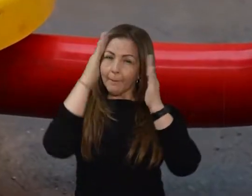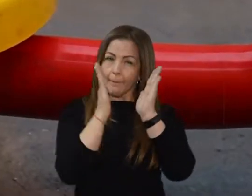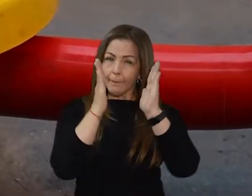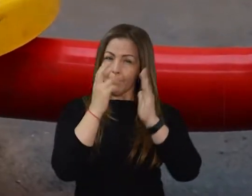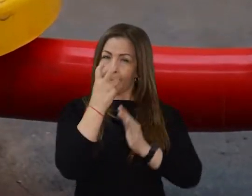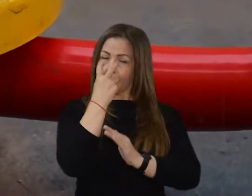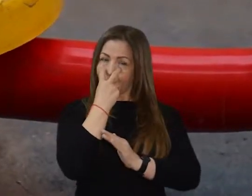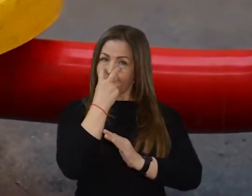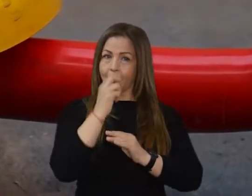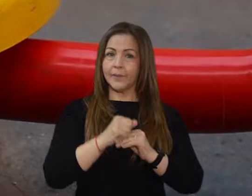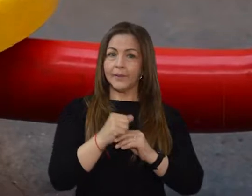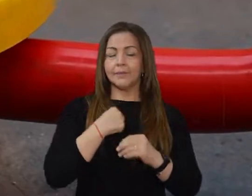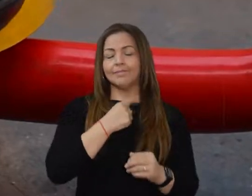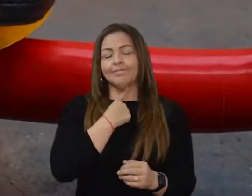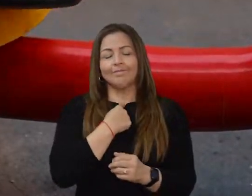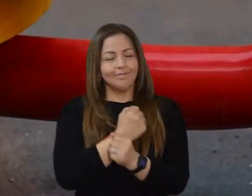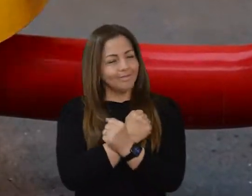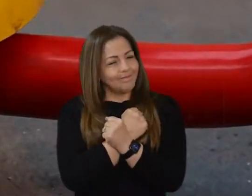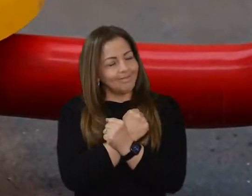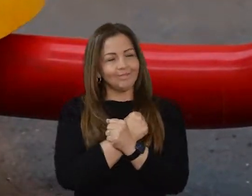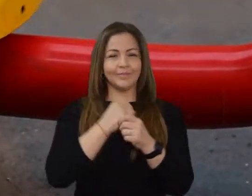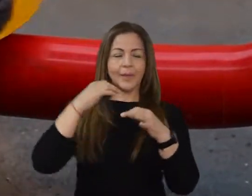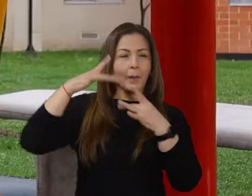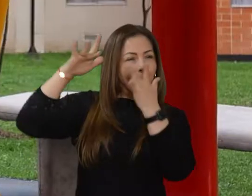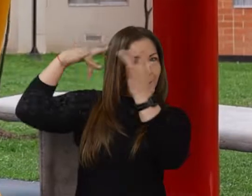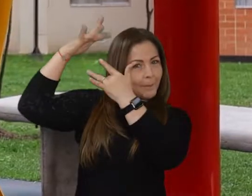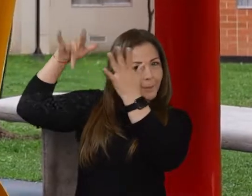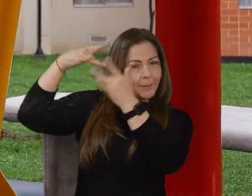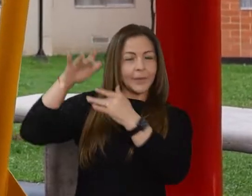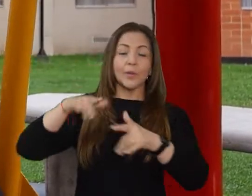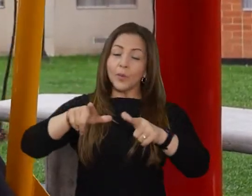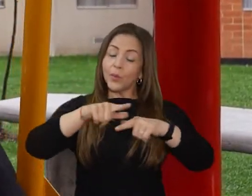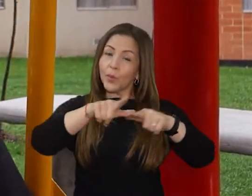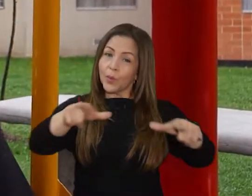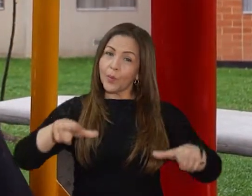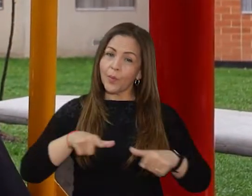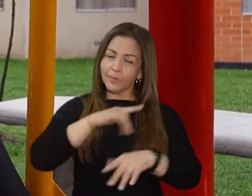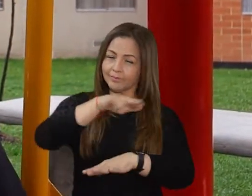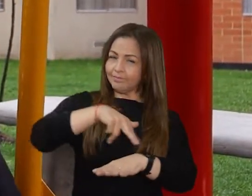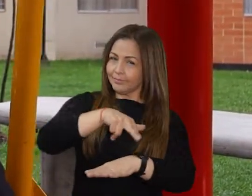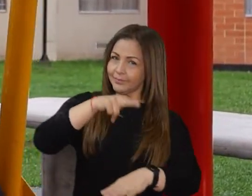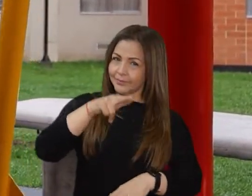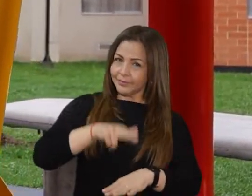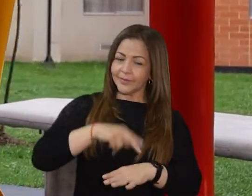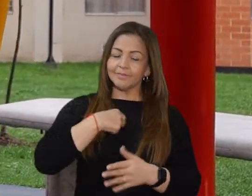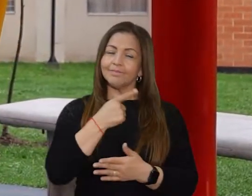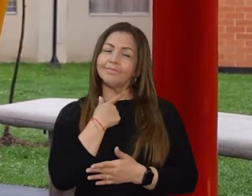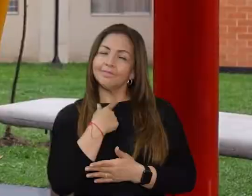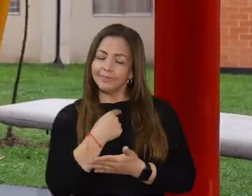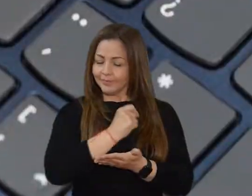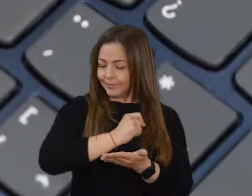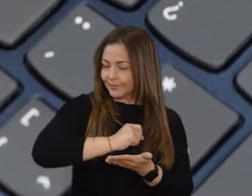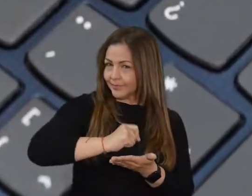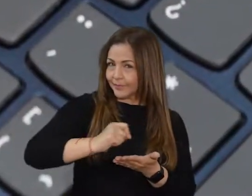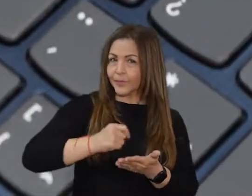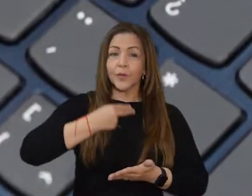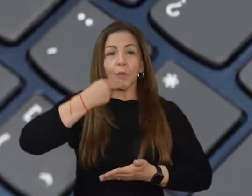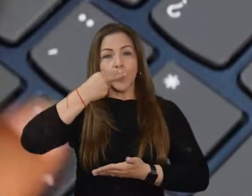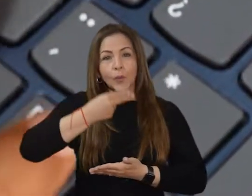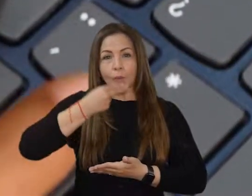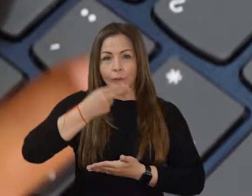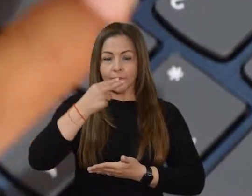visual debido a baja visión. Me encanta pasear a espacios naturales. Me encanta